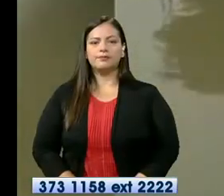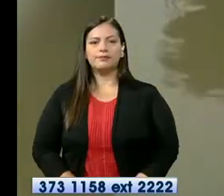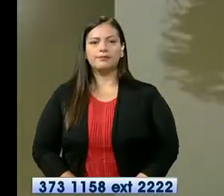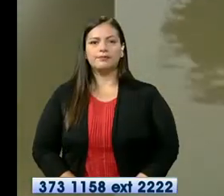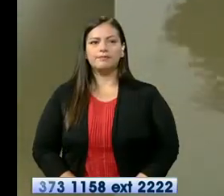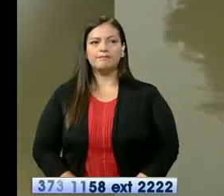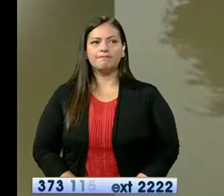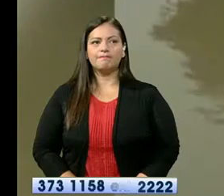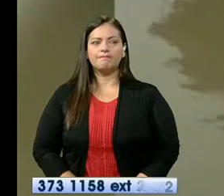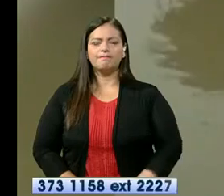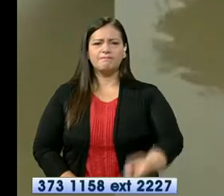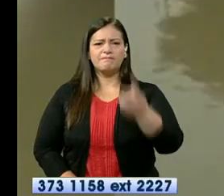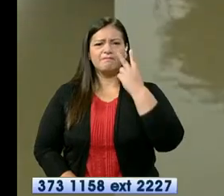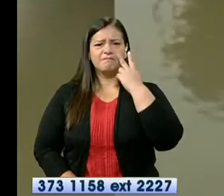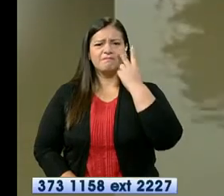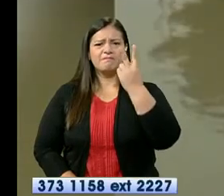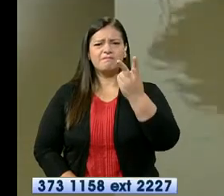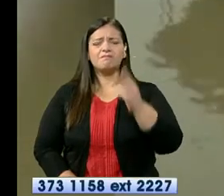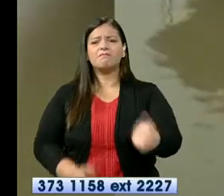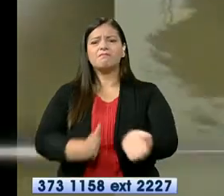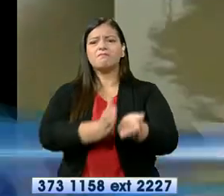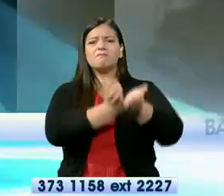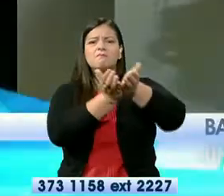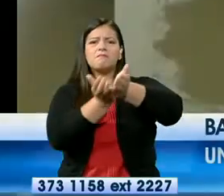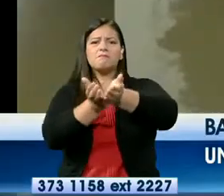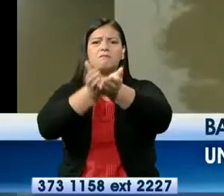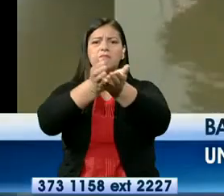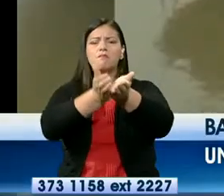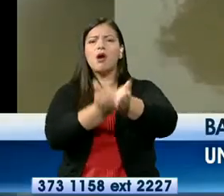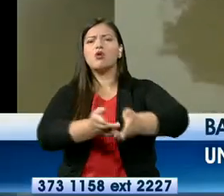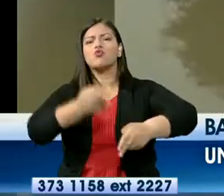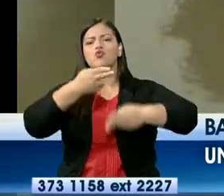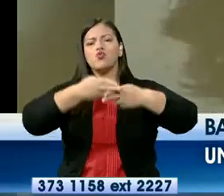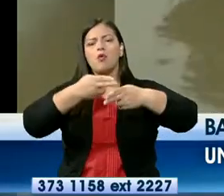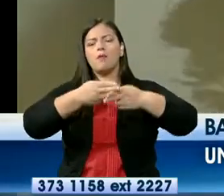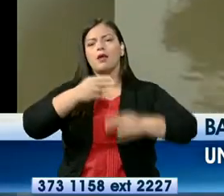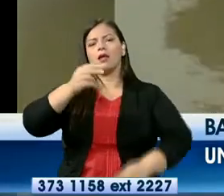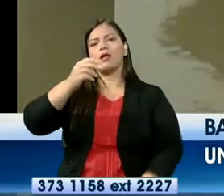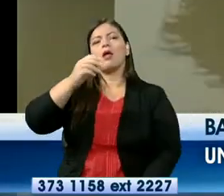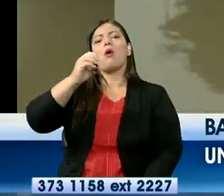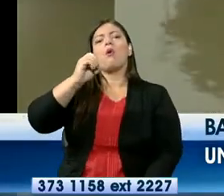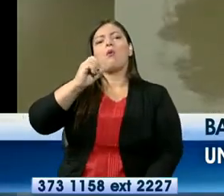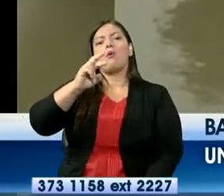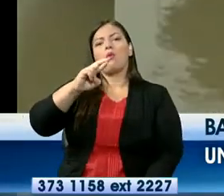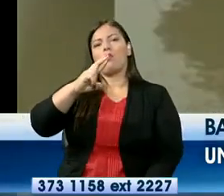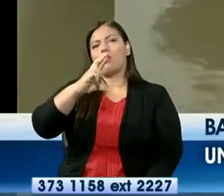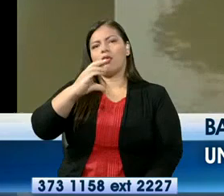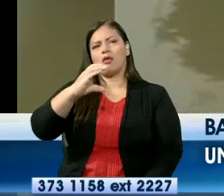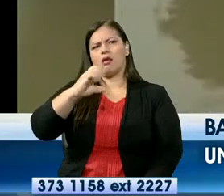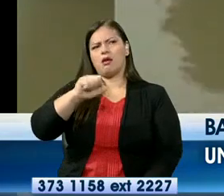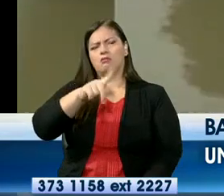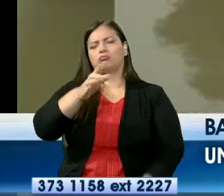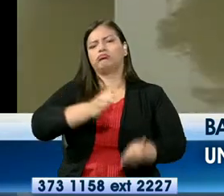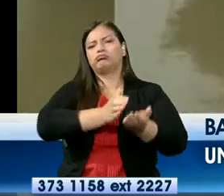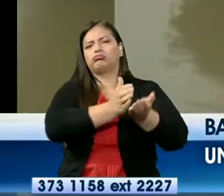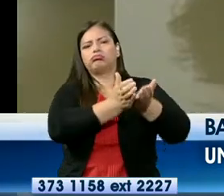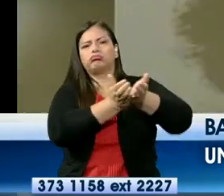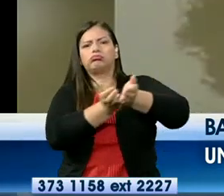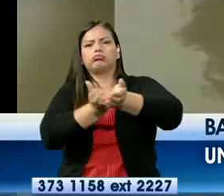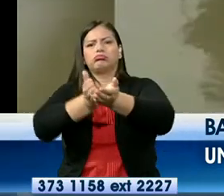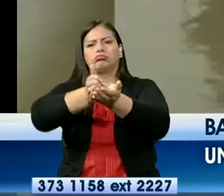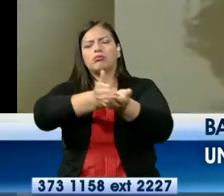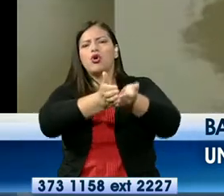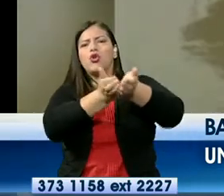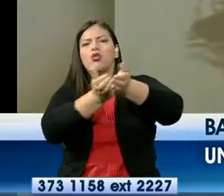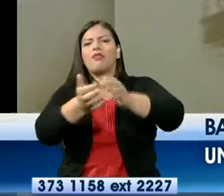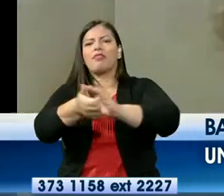En la barcaza Orca 1 hacían maniobras de carga de tanques de asfalto que pretendían trasladar hasta Galápagos, cuando algo extraño pasó